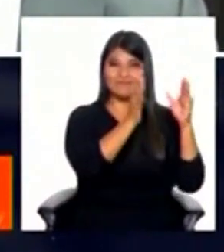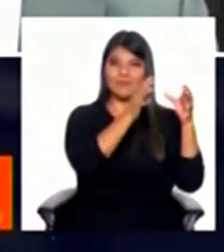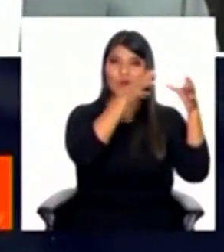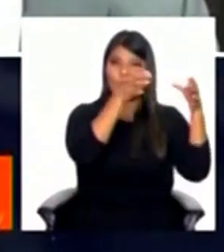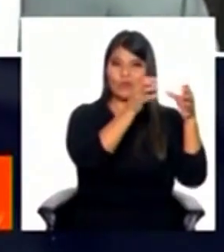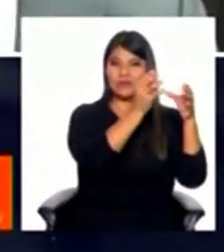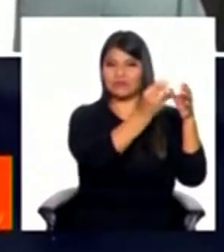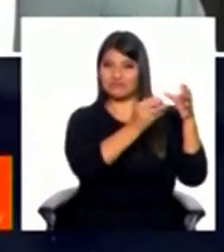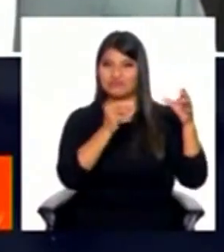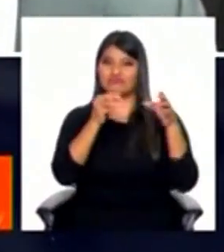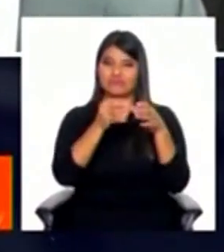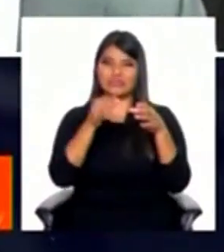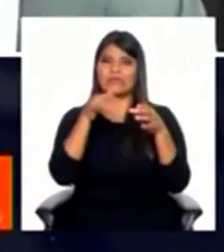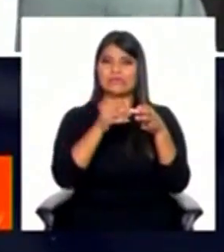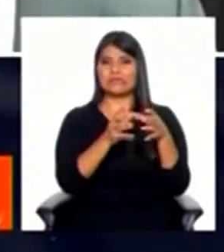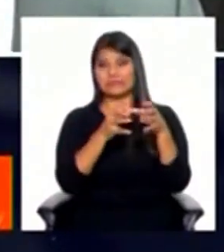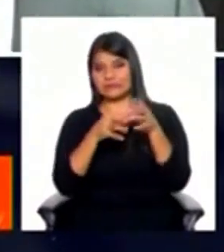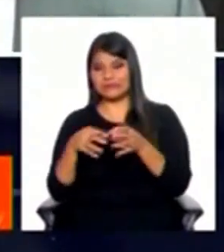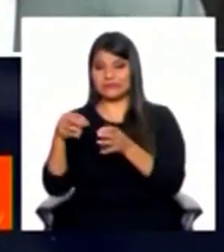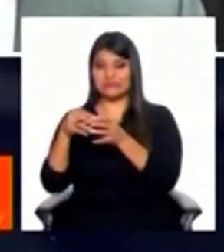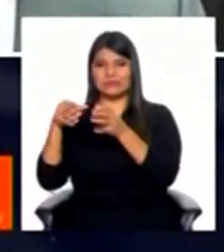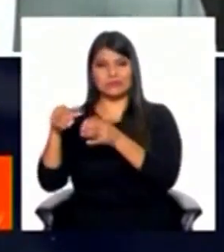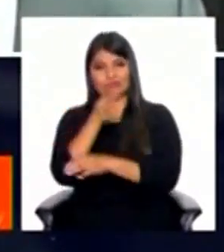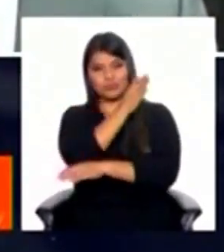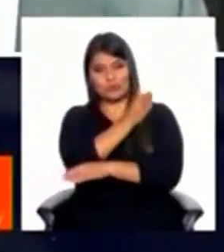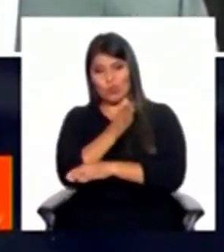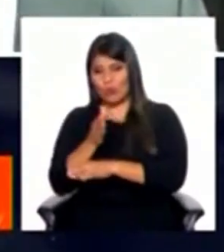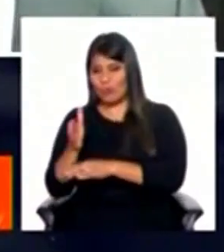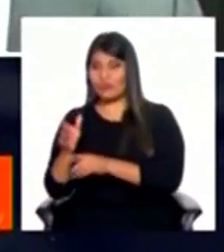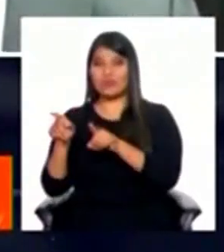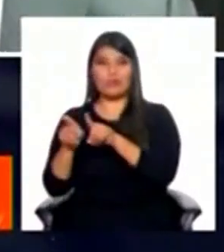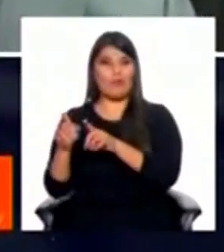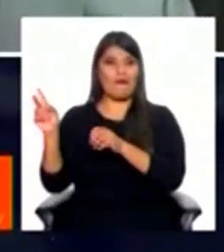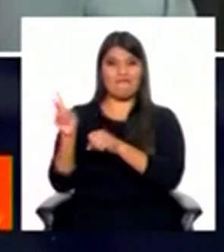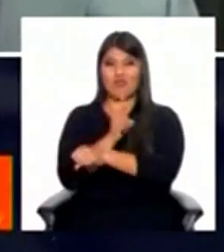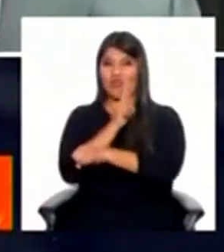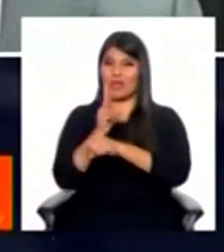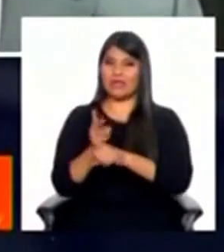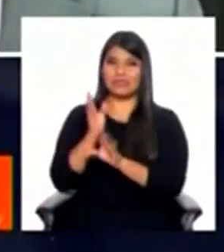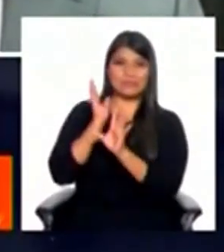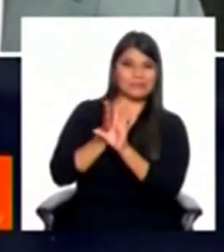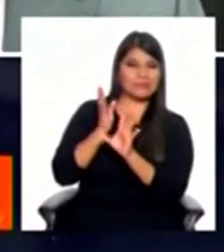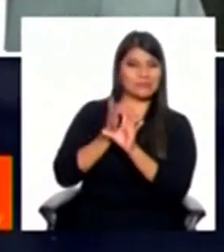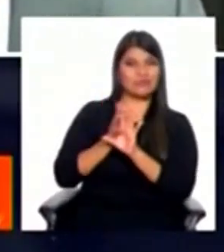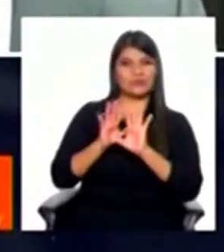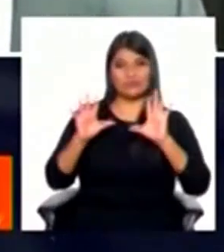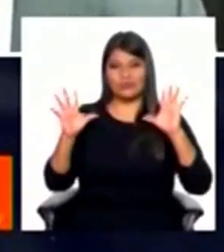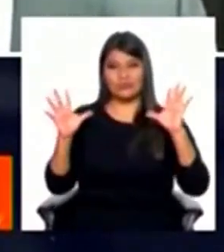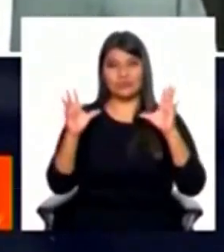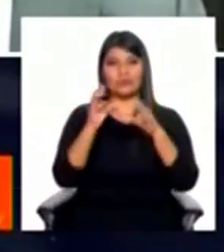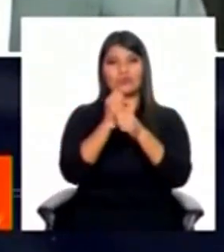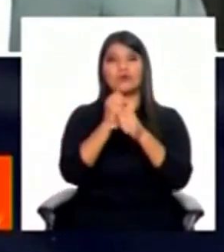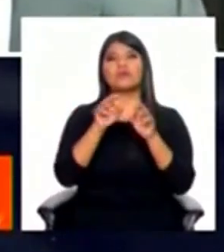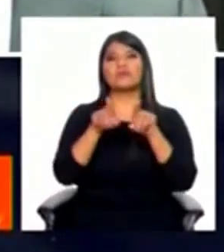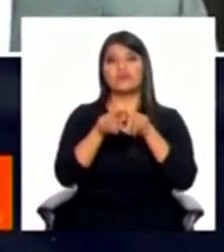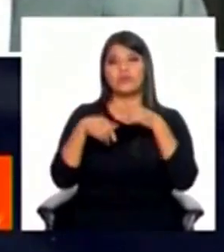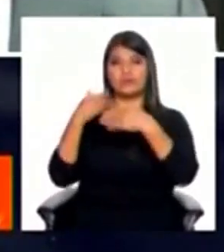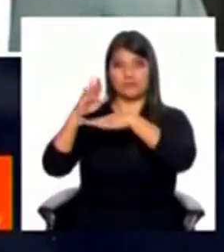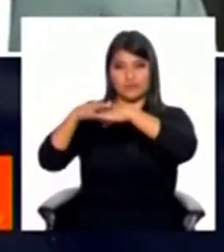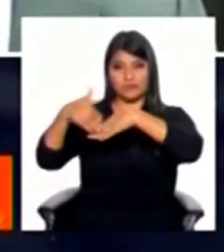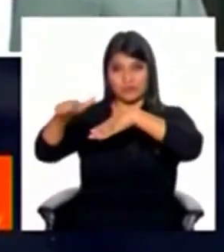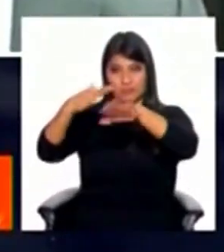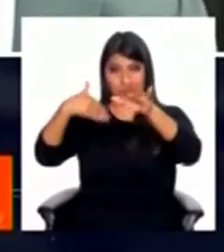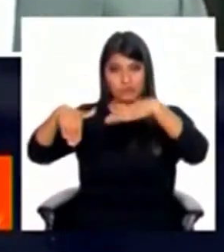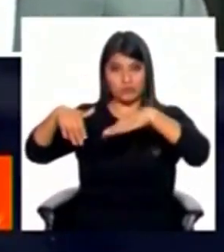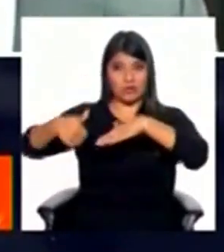de una problemática grave, una problemática compleja a la que queremos abordar y a la que queremos sobre todo involucrar a la ciudadanía y hacer un llamado a las